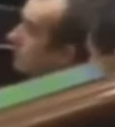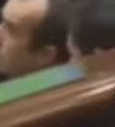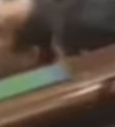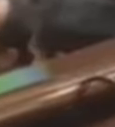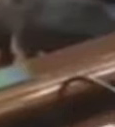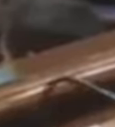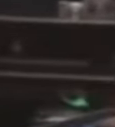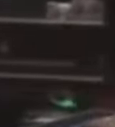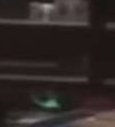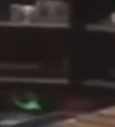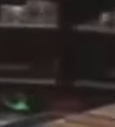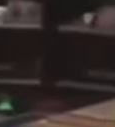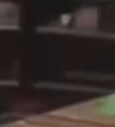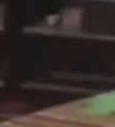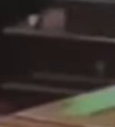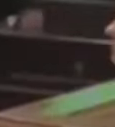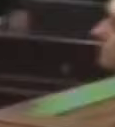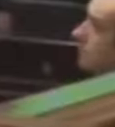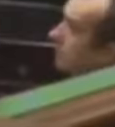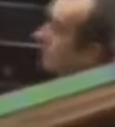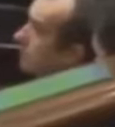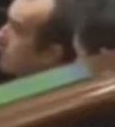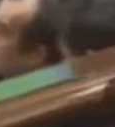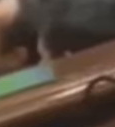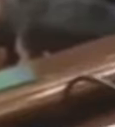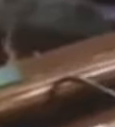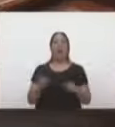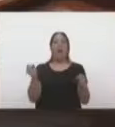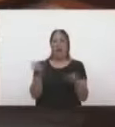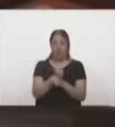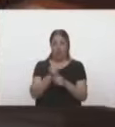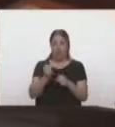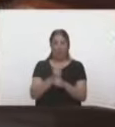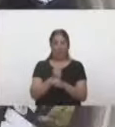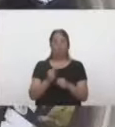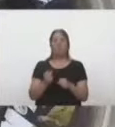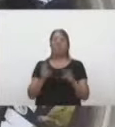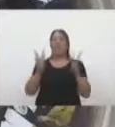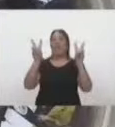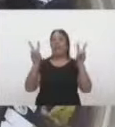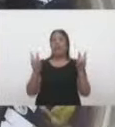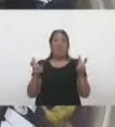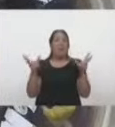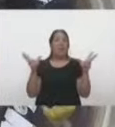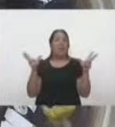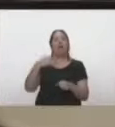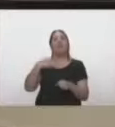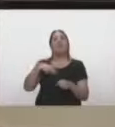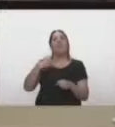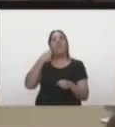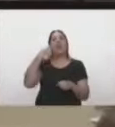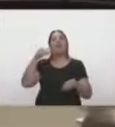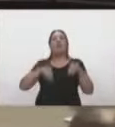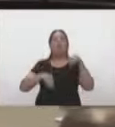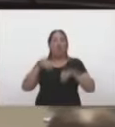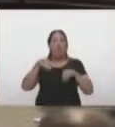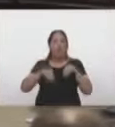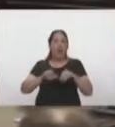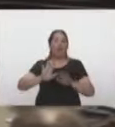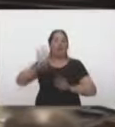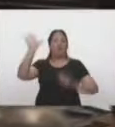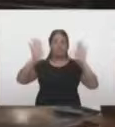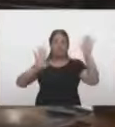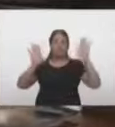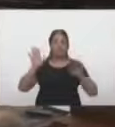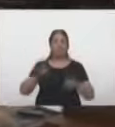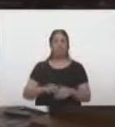trasladarse a la capital de distintos sectores? Entonces tenés un escalafón. Dijeron, más o menos palo. Bueno, es un palo lo que